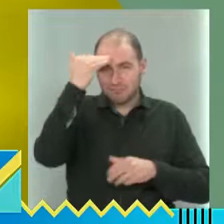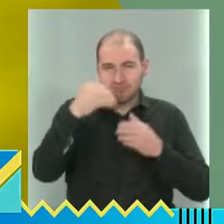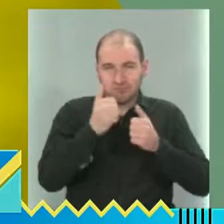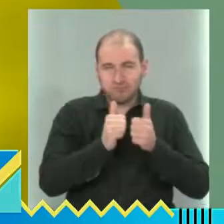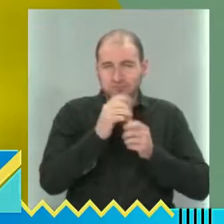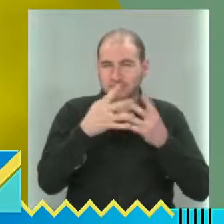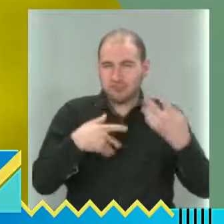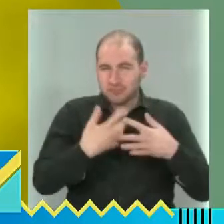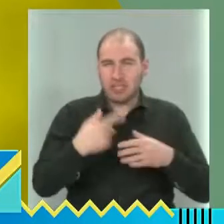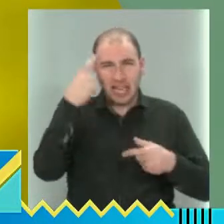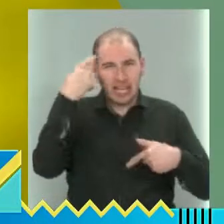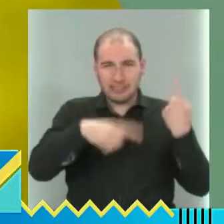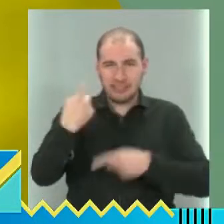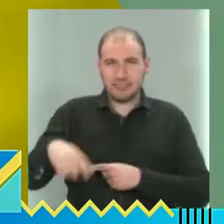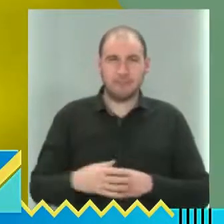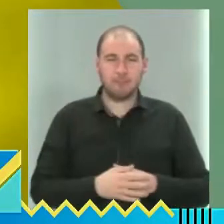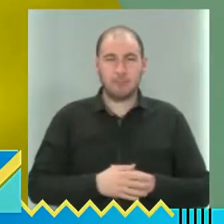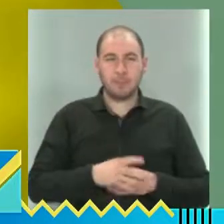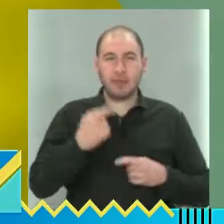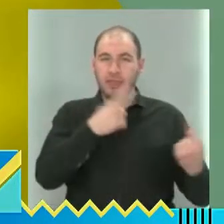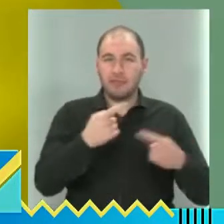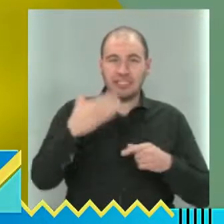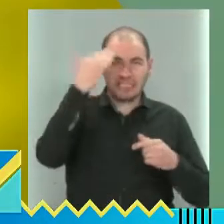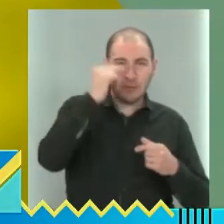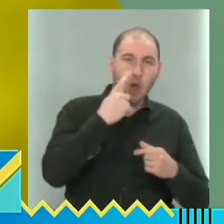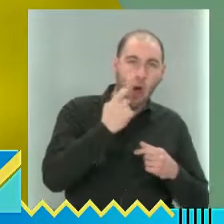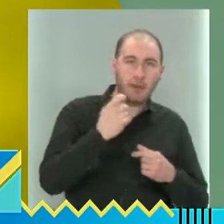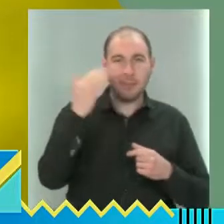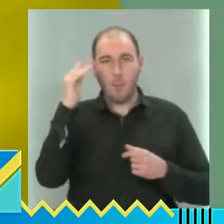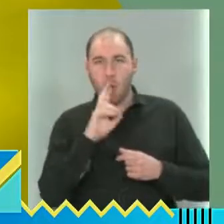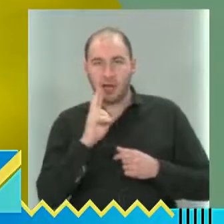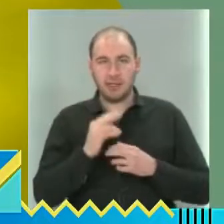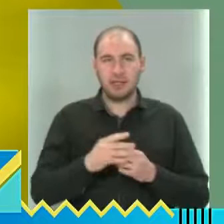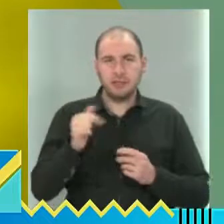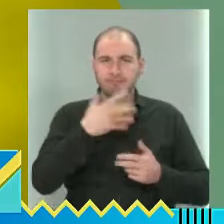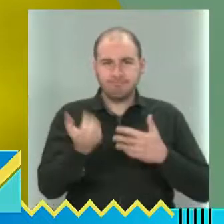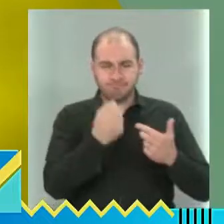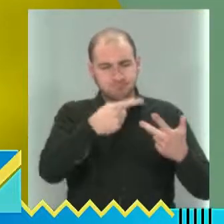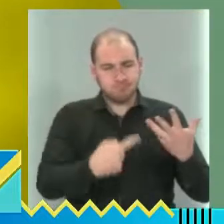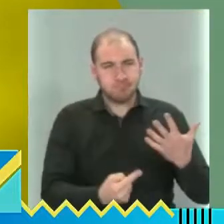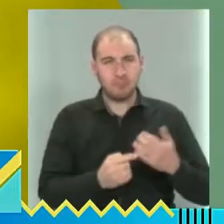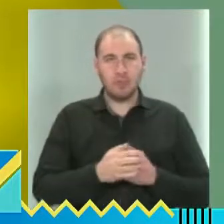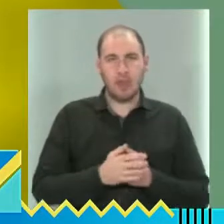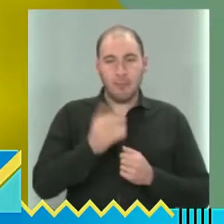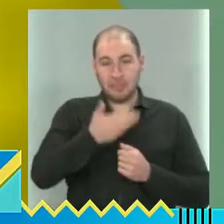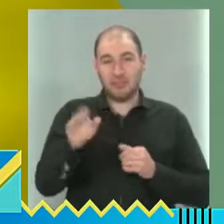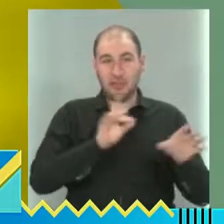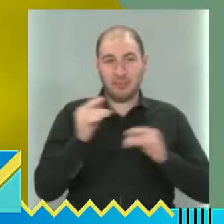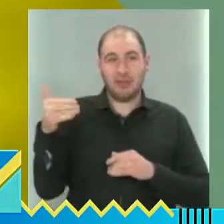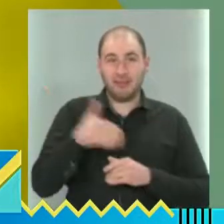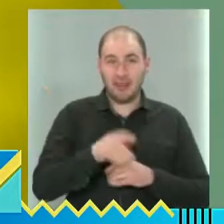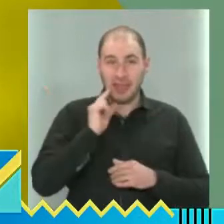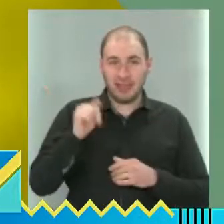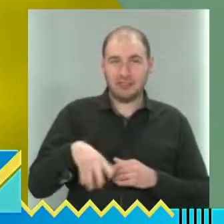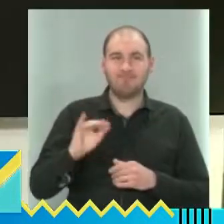las inteligencias múltiples, con las diferencias entre el cerebro del hombre y la mujer. Pudimos rescatar un poco con los invitados que nos acompañaron ese